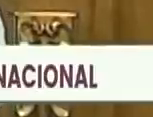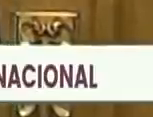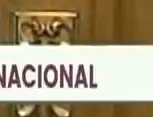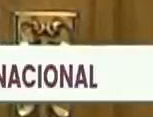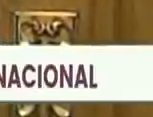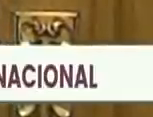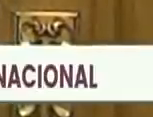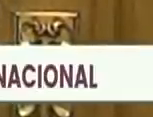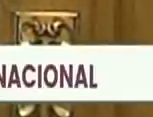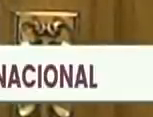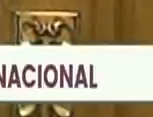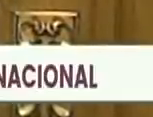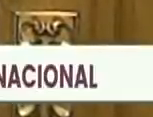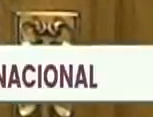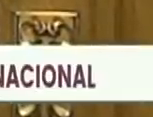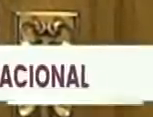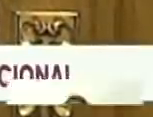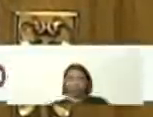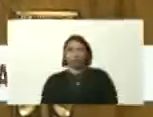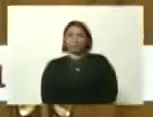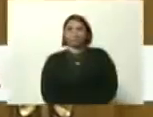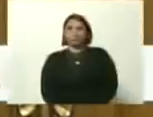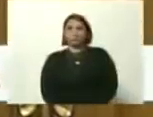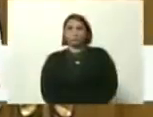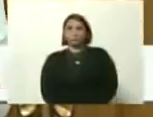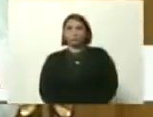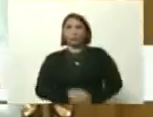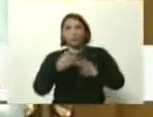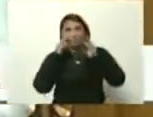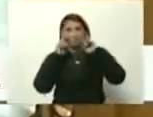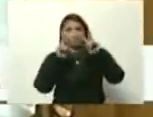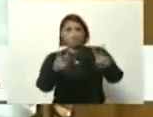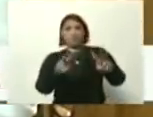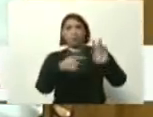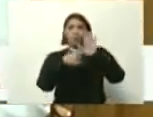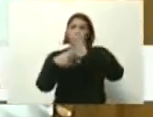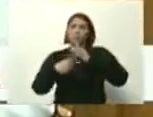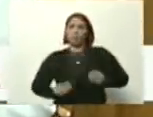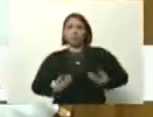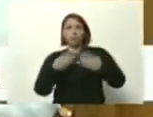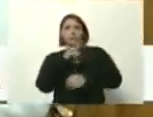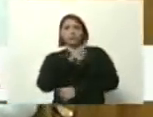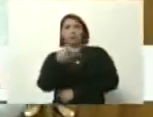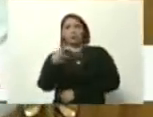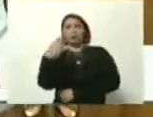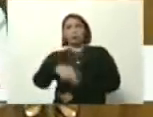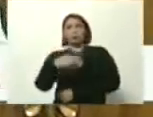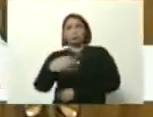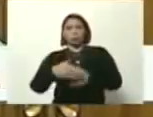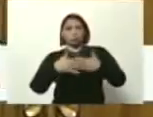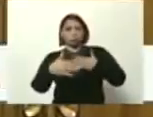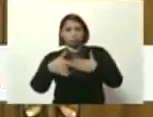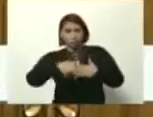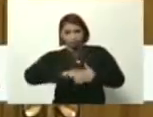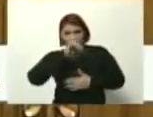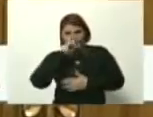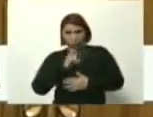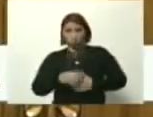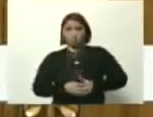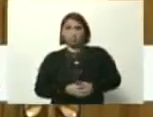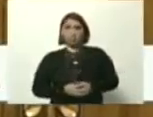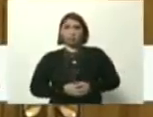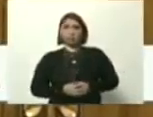Venezuela que se vio también expresada el 21 de noviembre del corriente año,